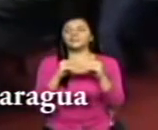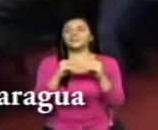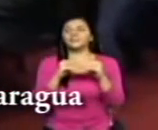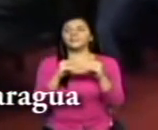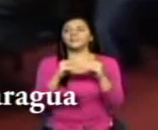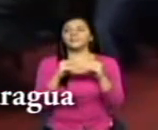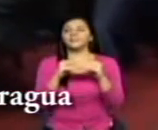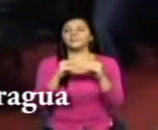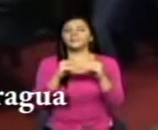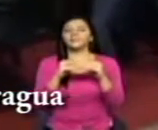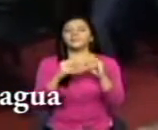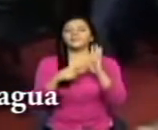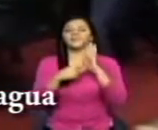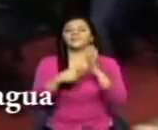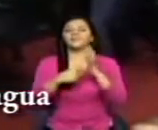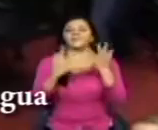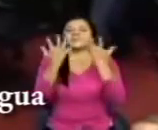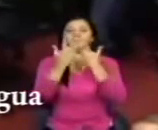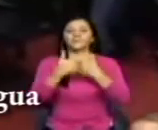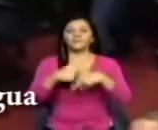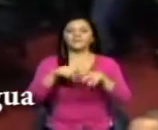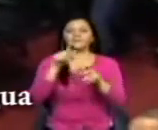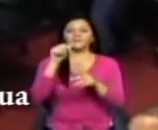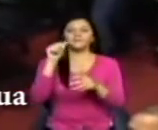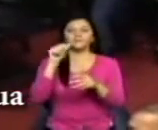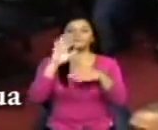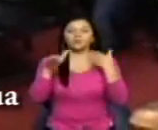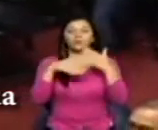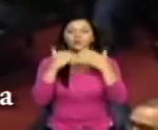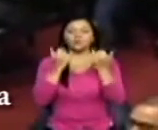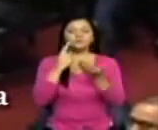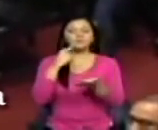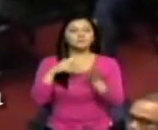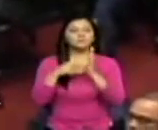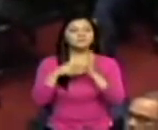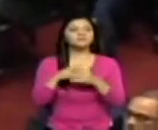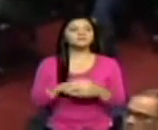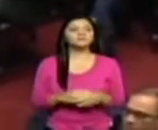exposición detallada de la situación de la República y las mejoras y reformas que el